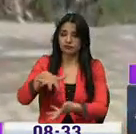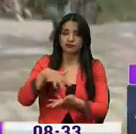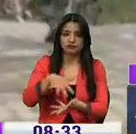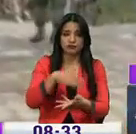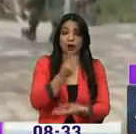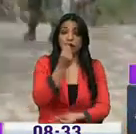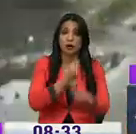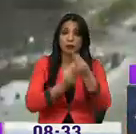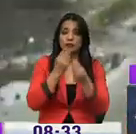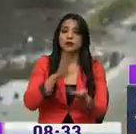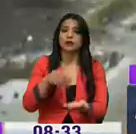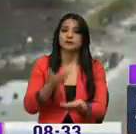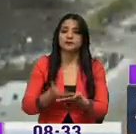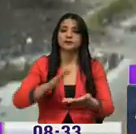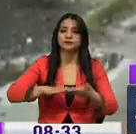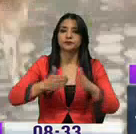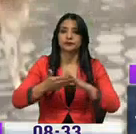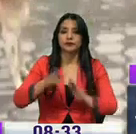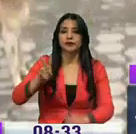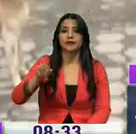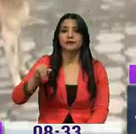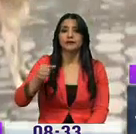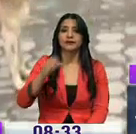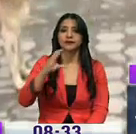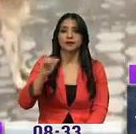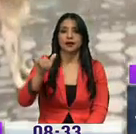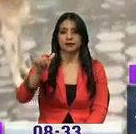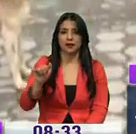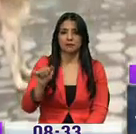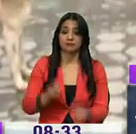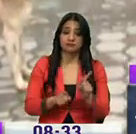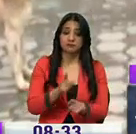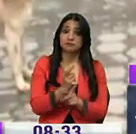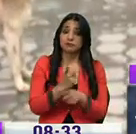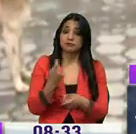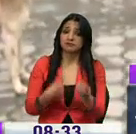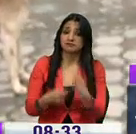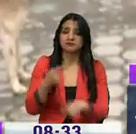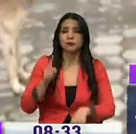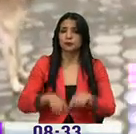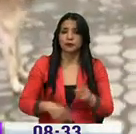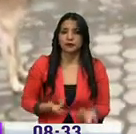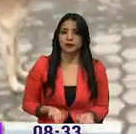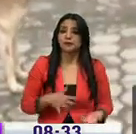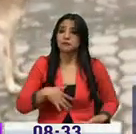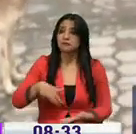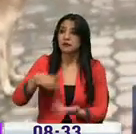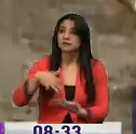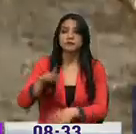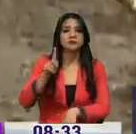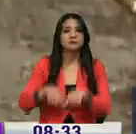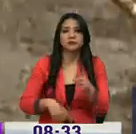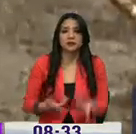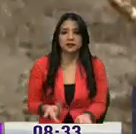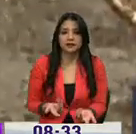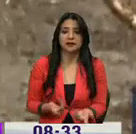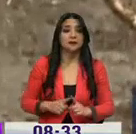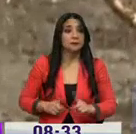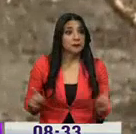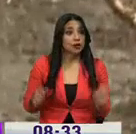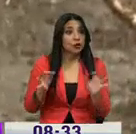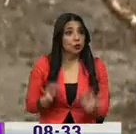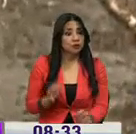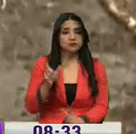alimenticias hasta la comunidad de Vizcaya. La gente aquí no ha podido vender sus productos, no se puede sustentar. Pero en el camino